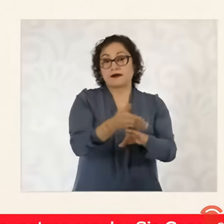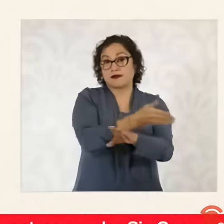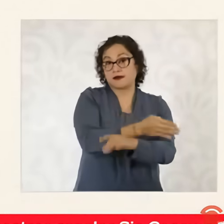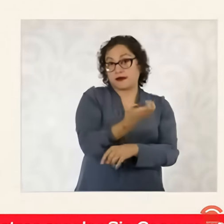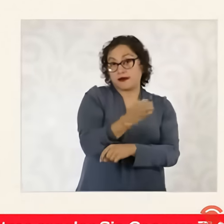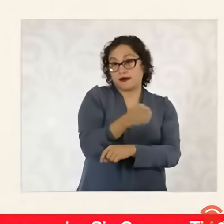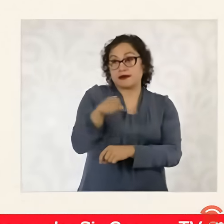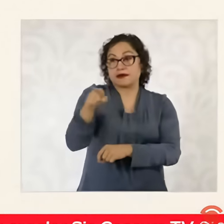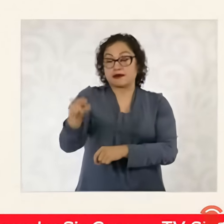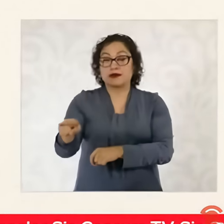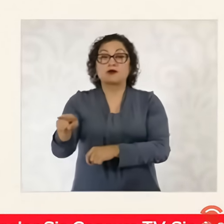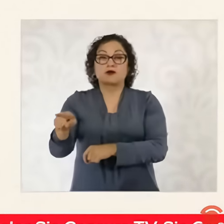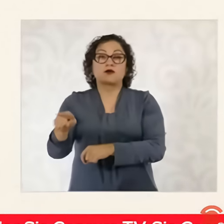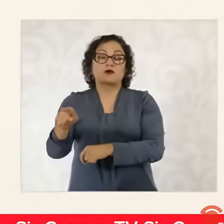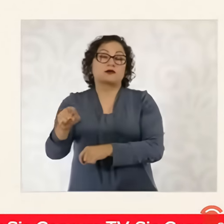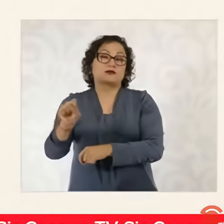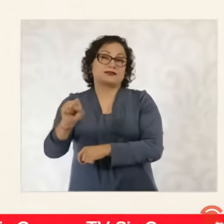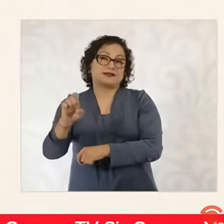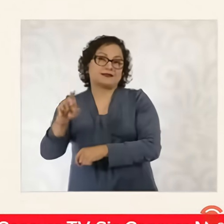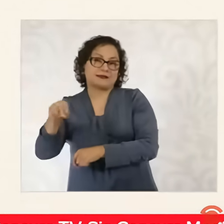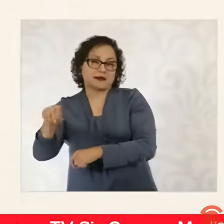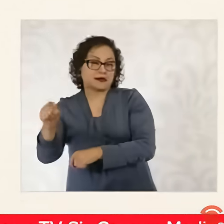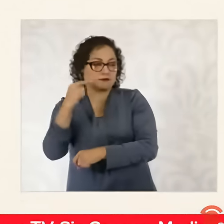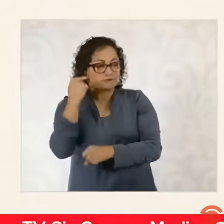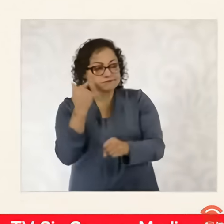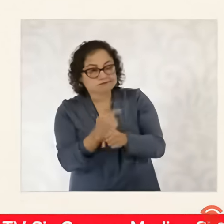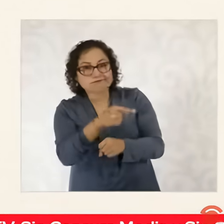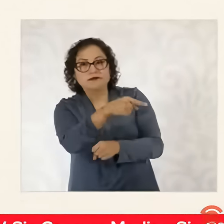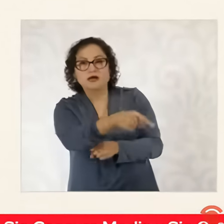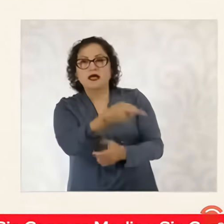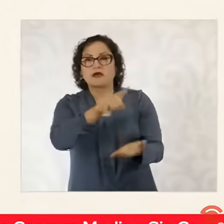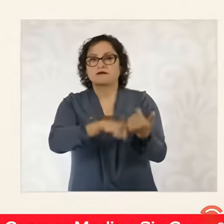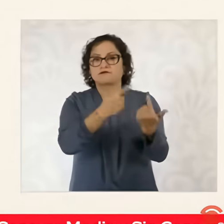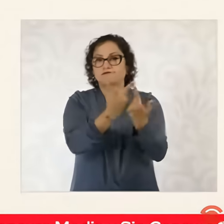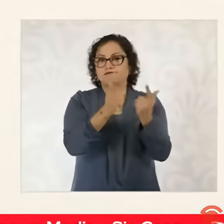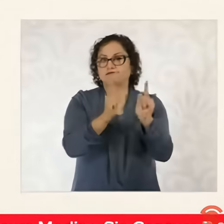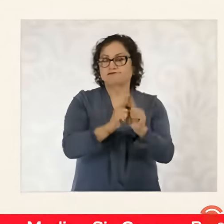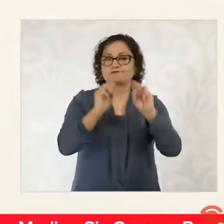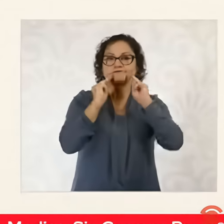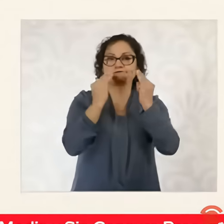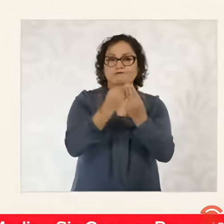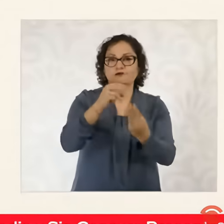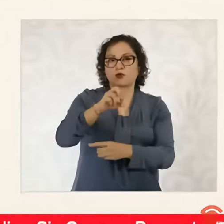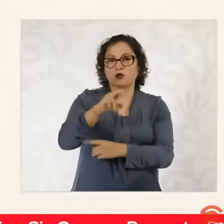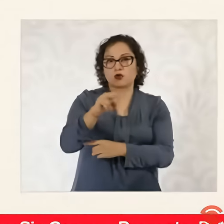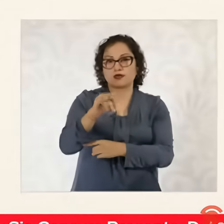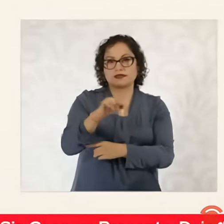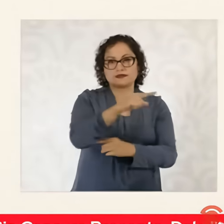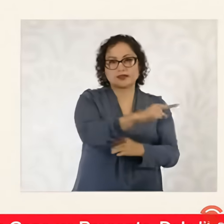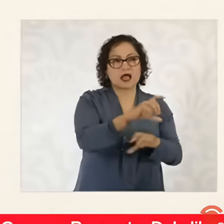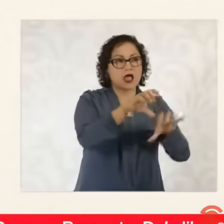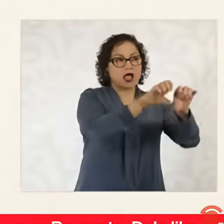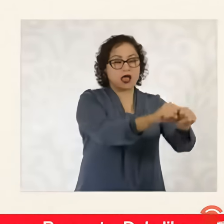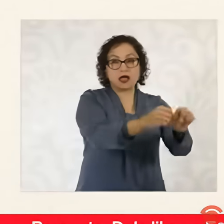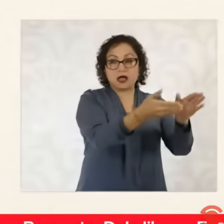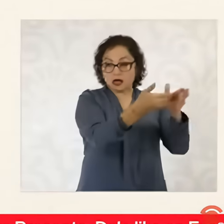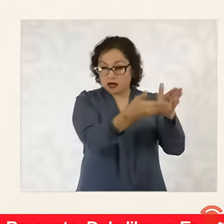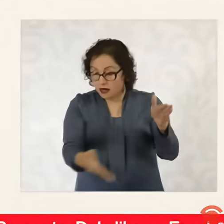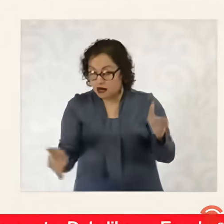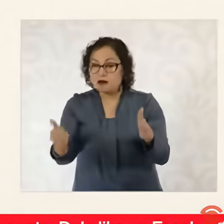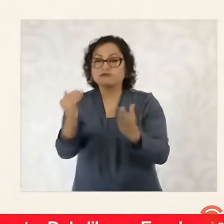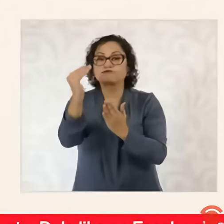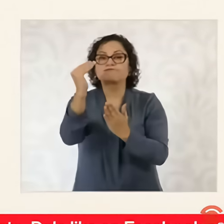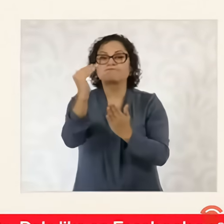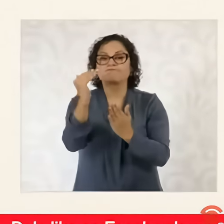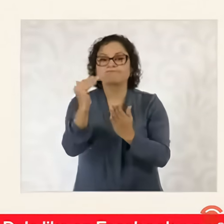Defensa Nacional como segundo al mando del Cártel del Noreste, permitió reducir los homicidios en un 72% en julio del 2025